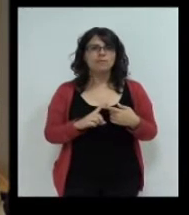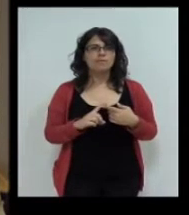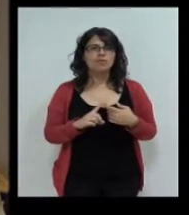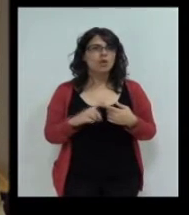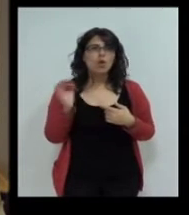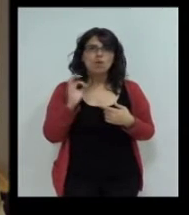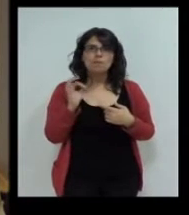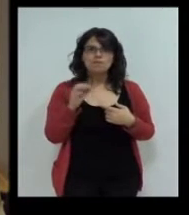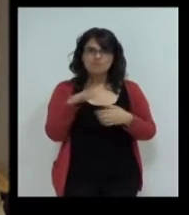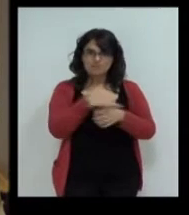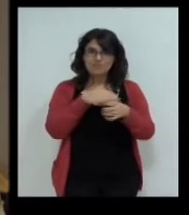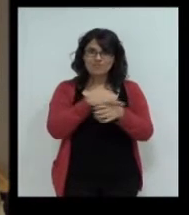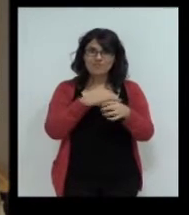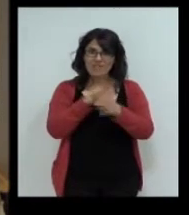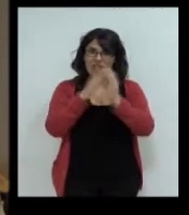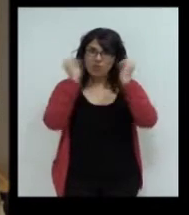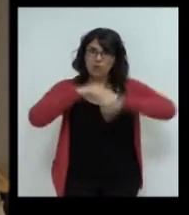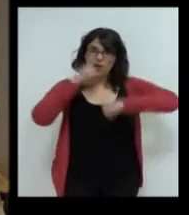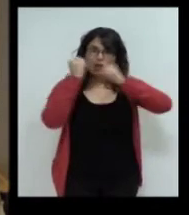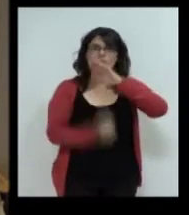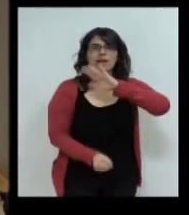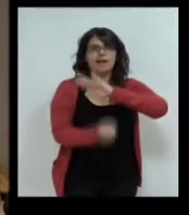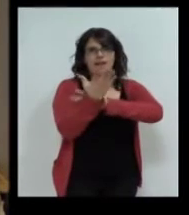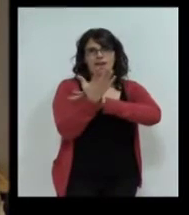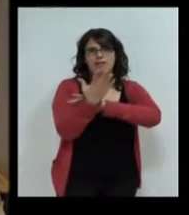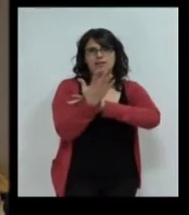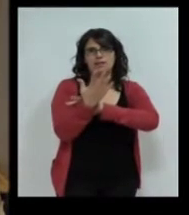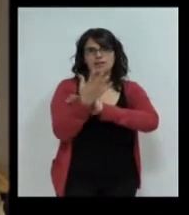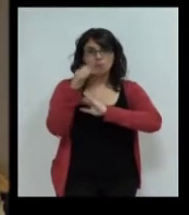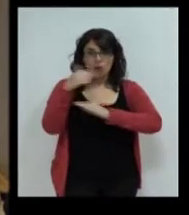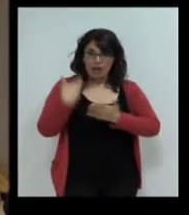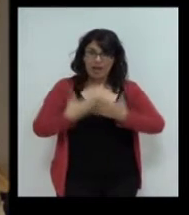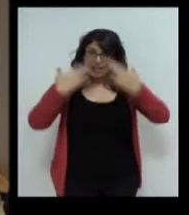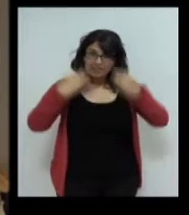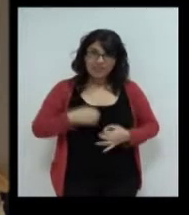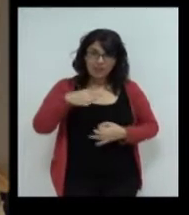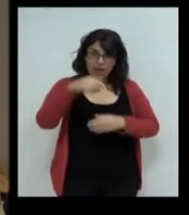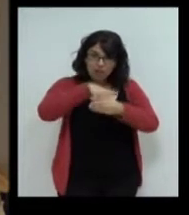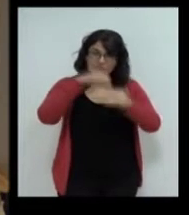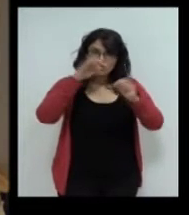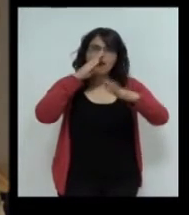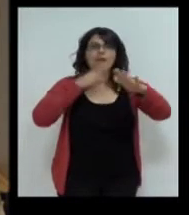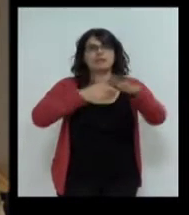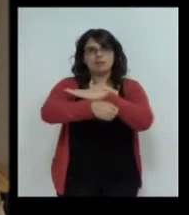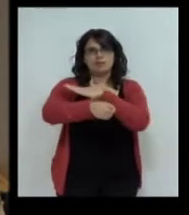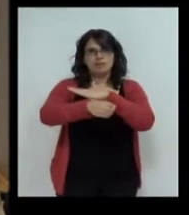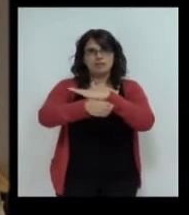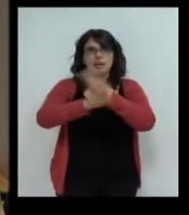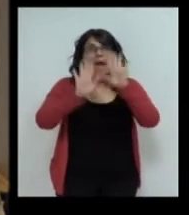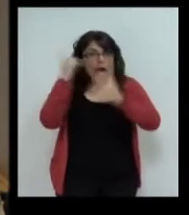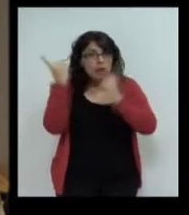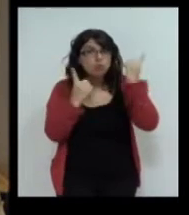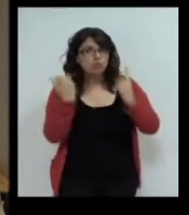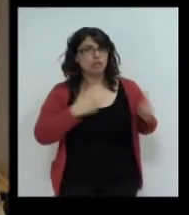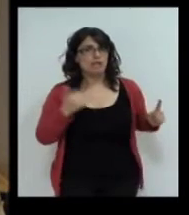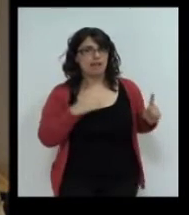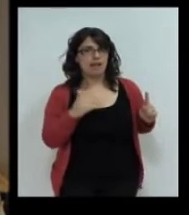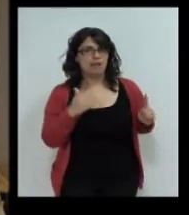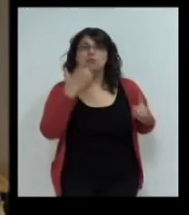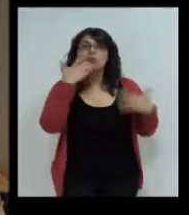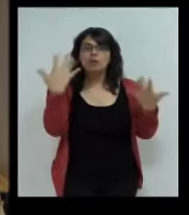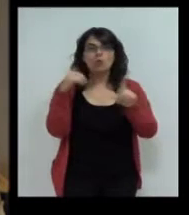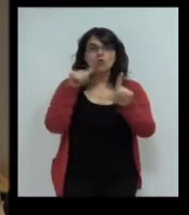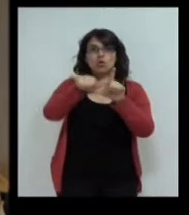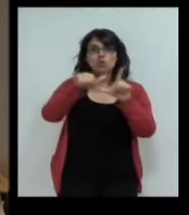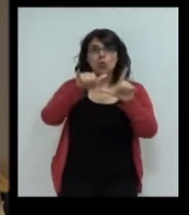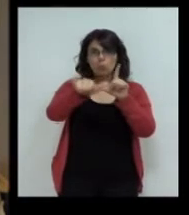esos entornos de acuerdo que garanticen que esos contenidos sean accesibles. Que en algunos casos ya lo son. En YouTube